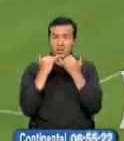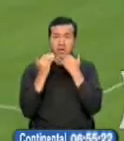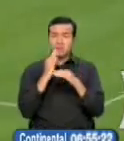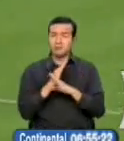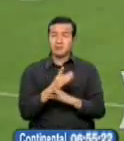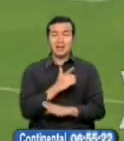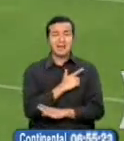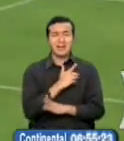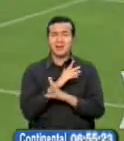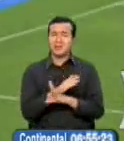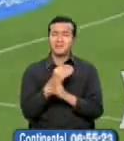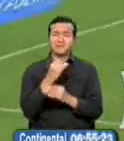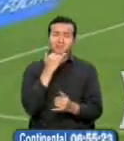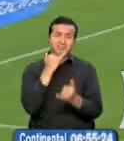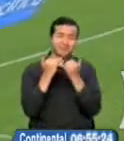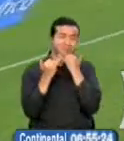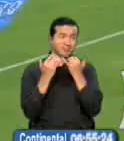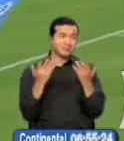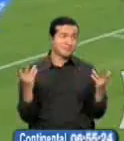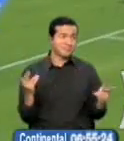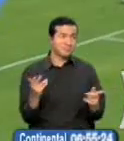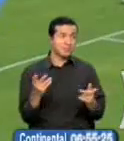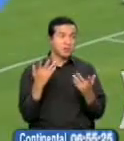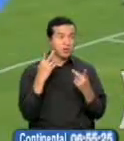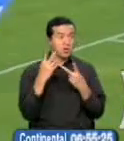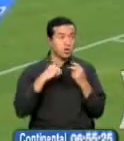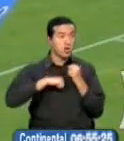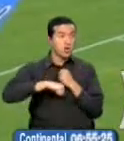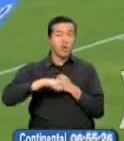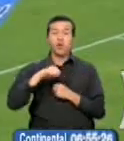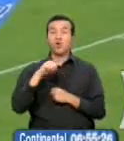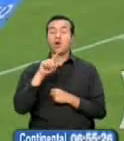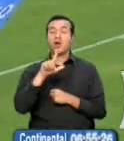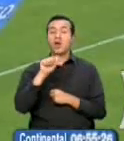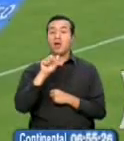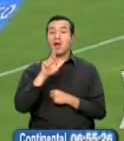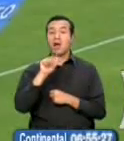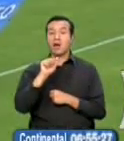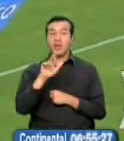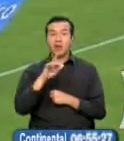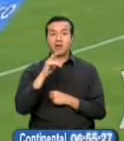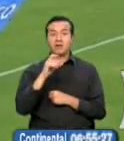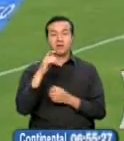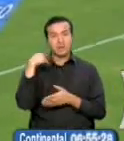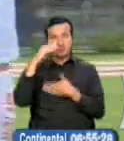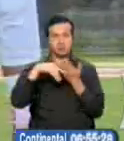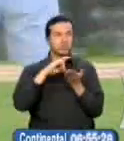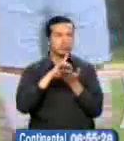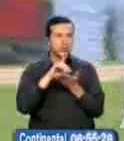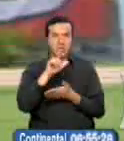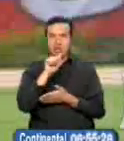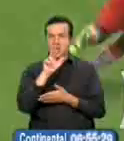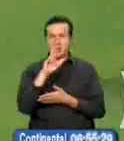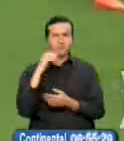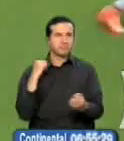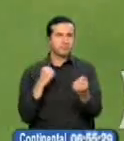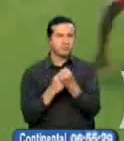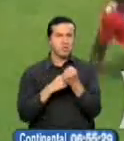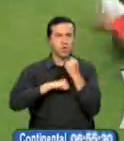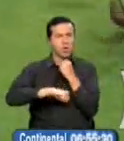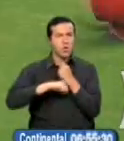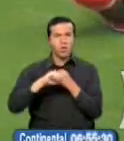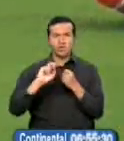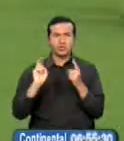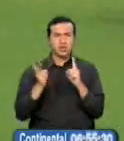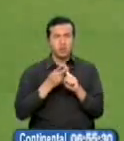en Liga Deportiva Universitaria, y este que es un golazo de Cristian Lara. Se iría expulsado más adelante Lara, pero le aportó con este golazo. Era el